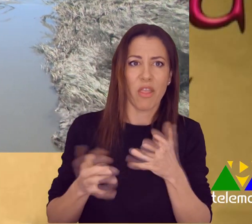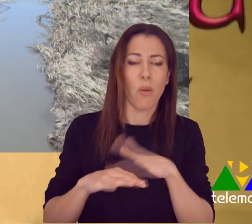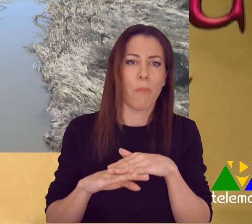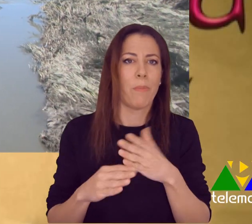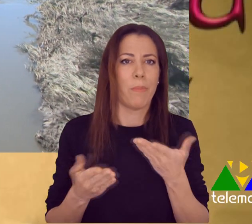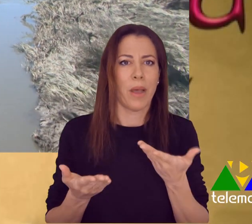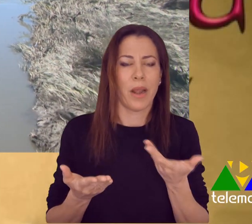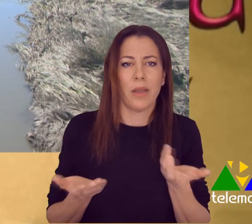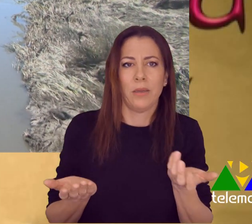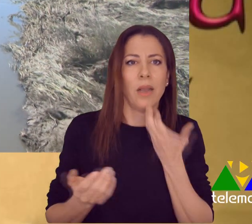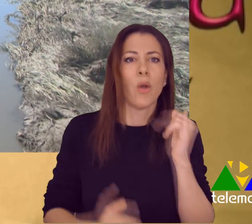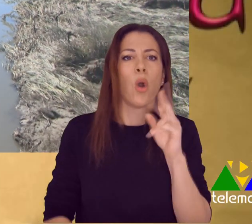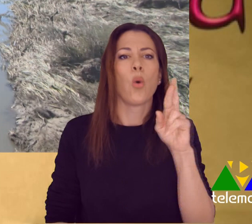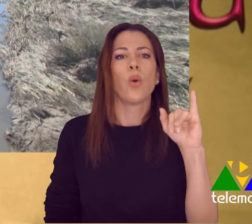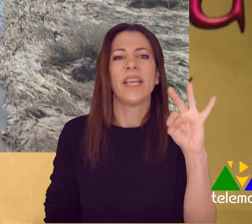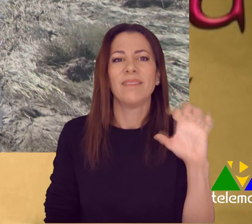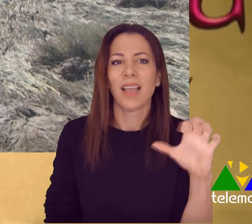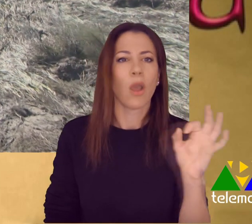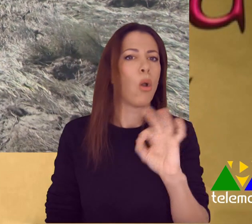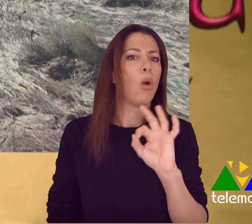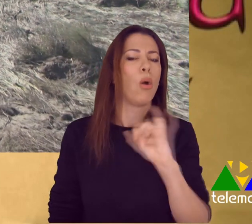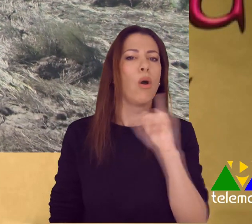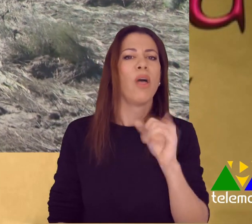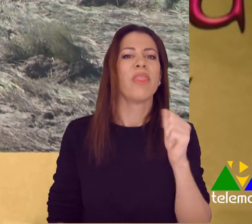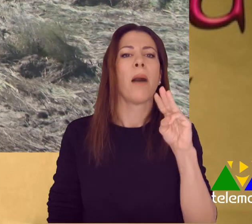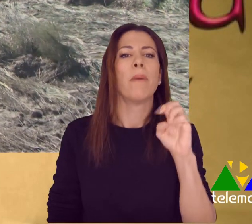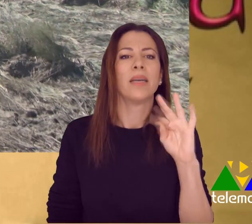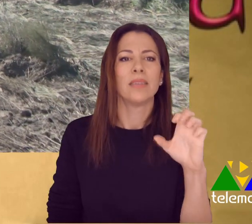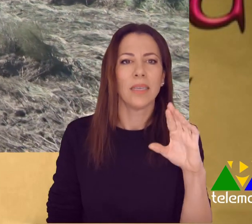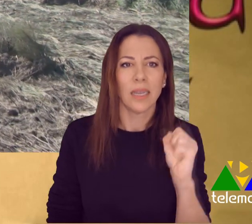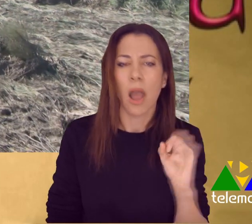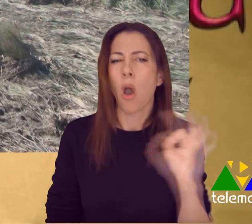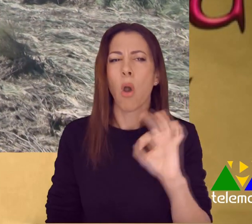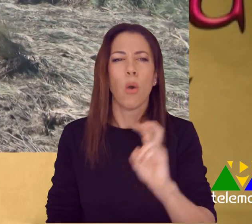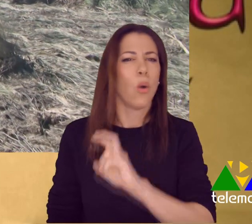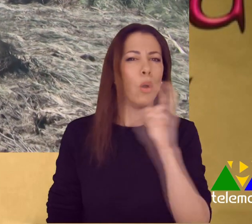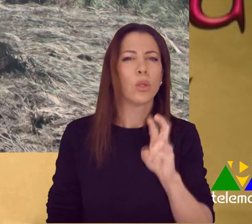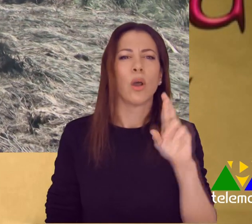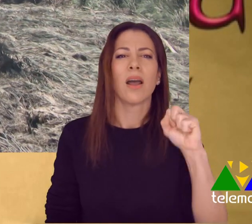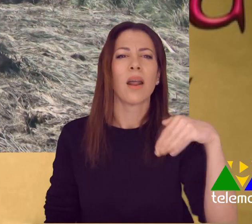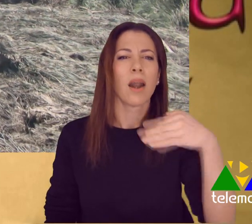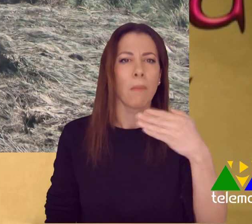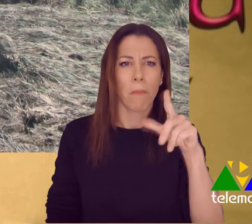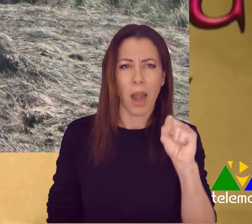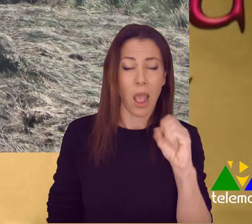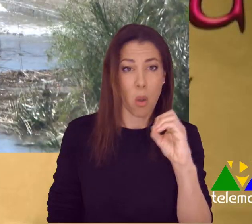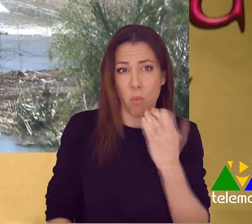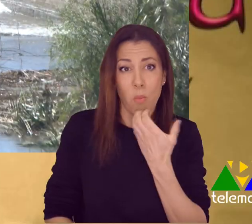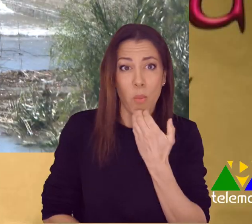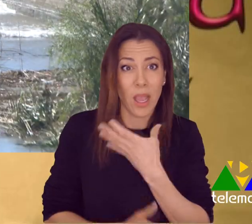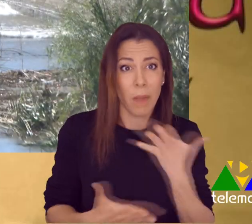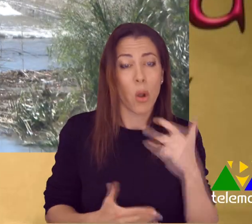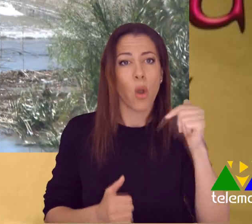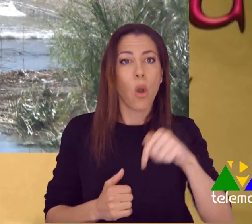Balabarca, Jurite, La Zapatera, Ciaza del Ramblao, etcétera, pues que son hoy, o